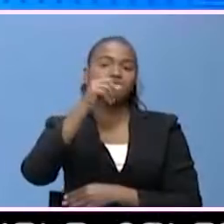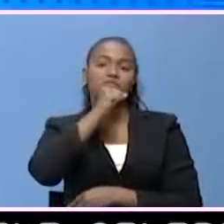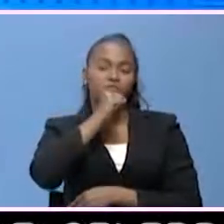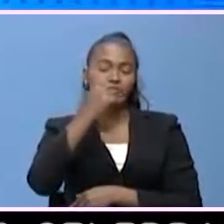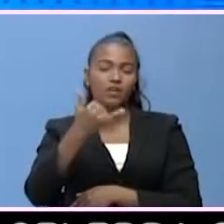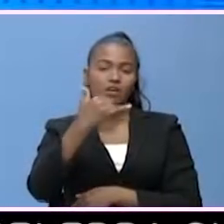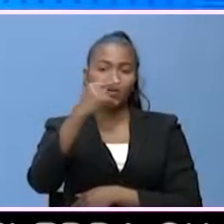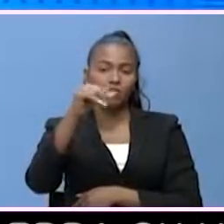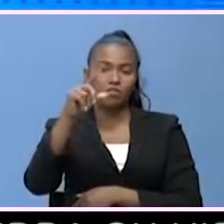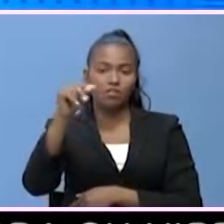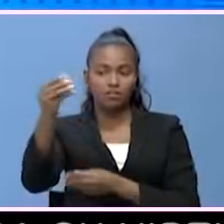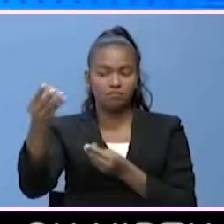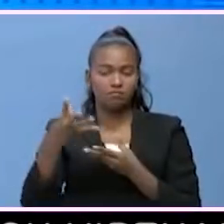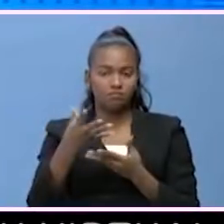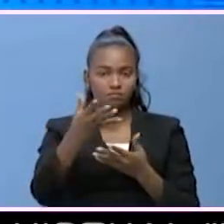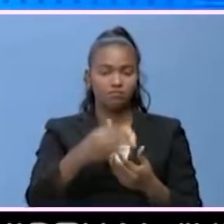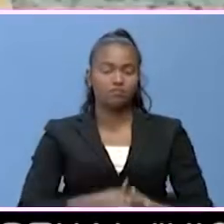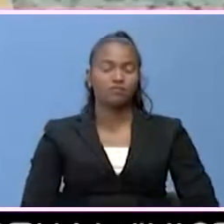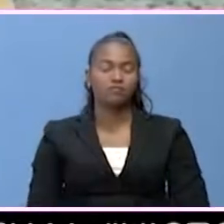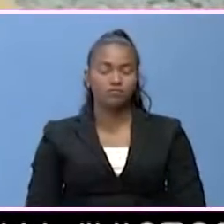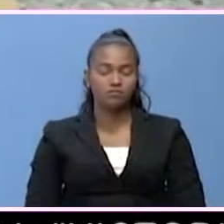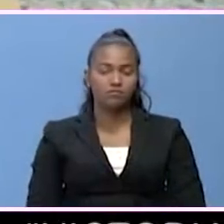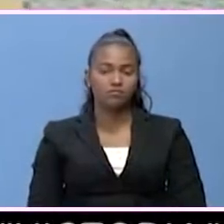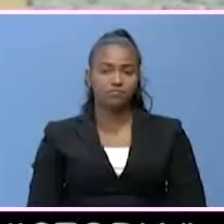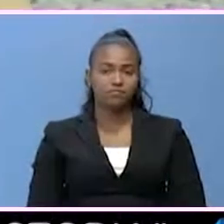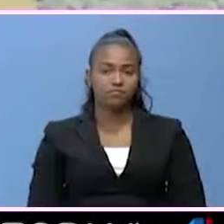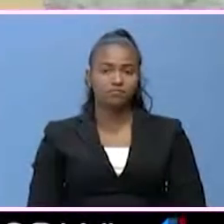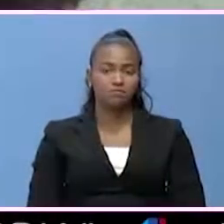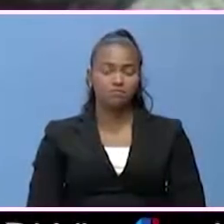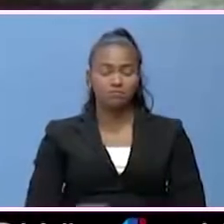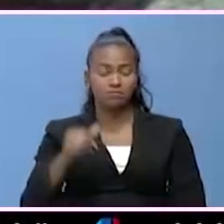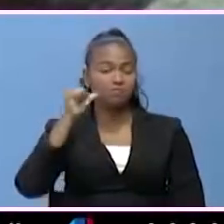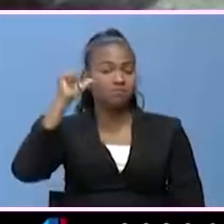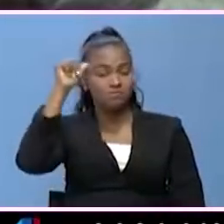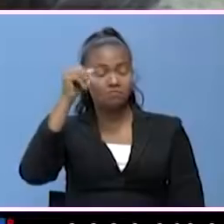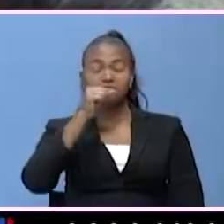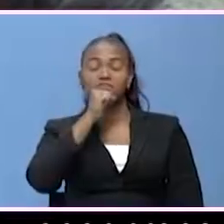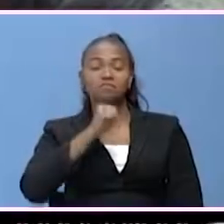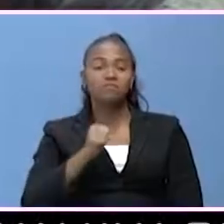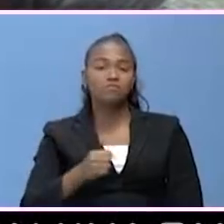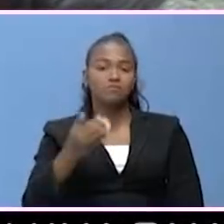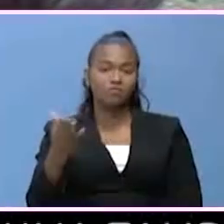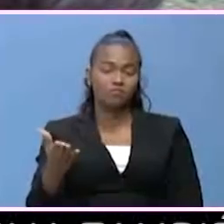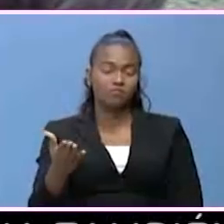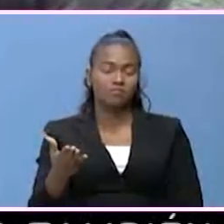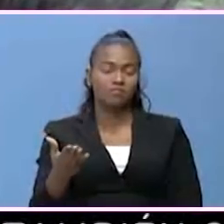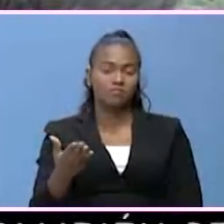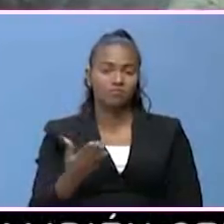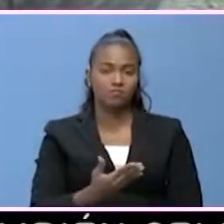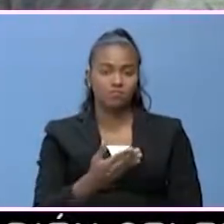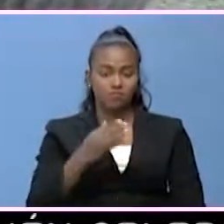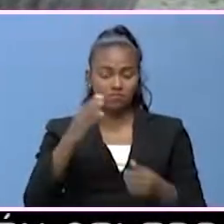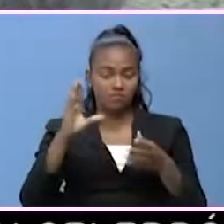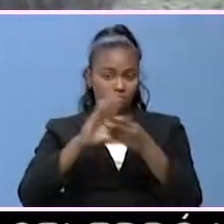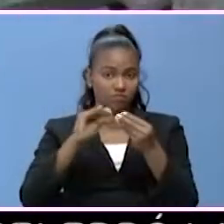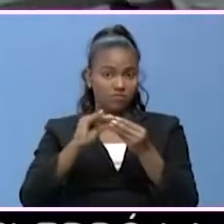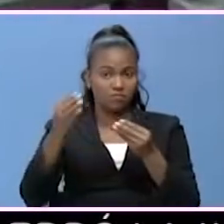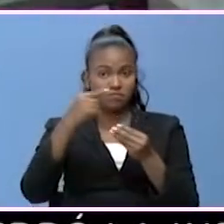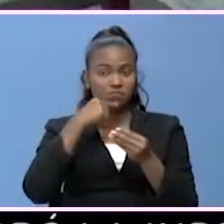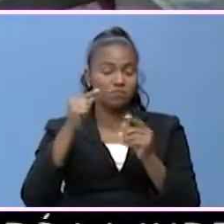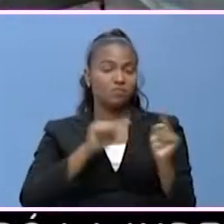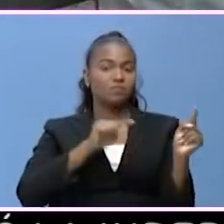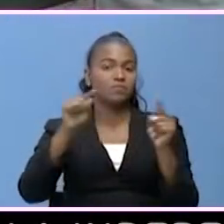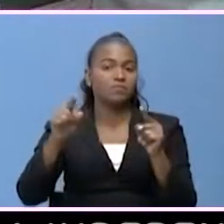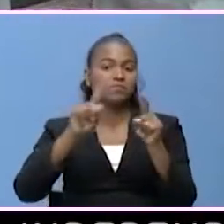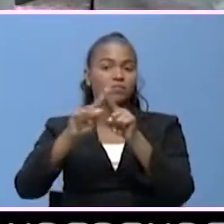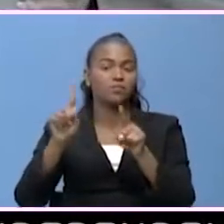Joconda Paulino nos cuenta más, veamos. Visiblemente emocionados, adultos mayores y maestros de nivel inicial y primario acudieron a